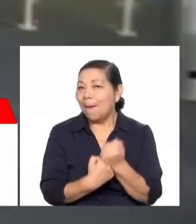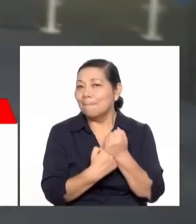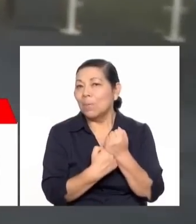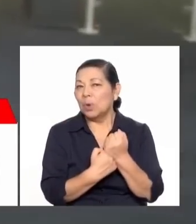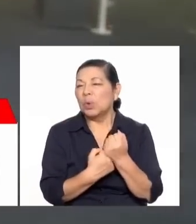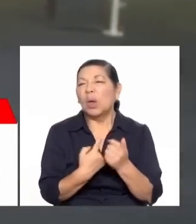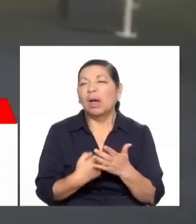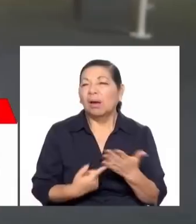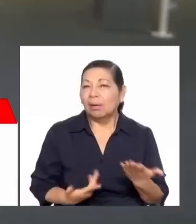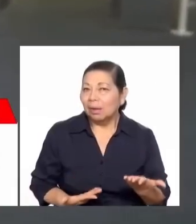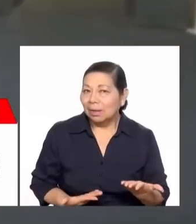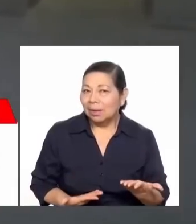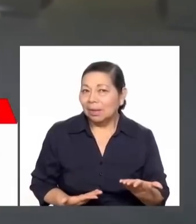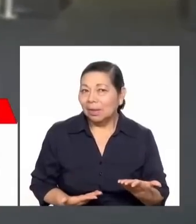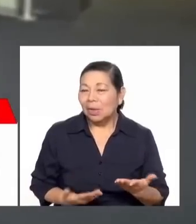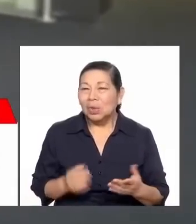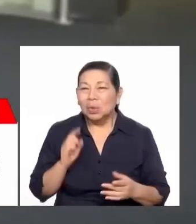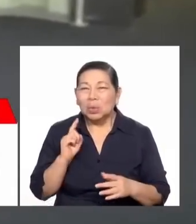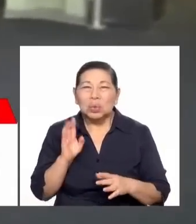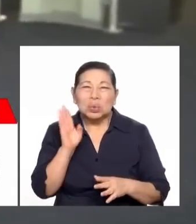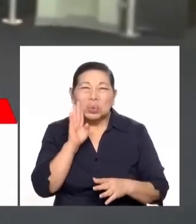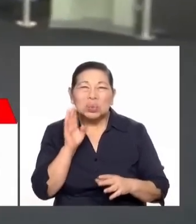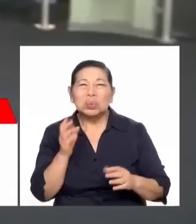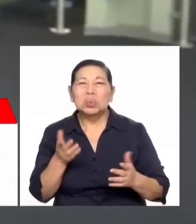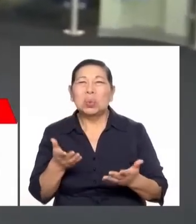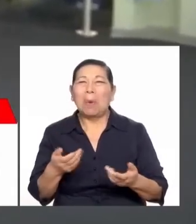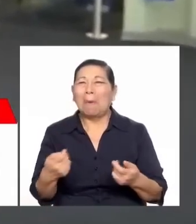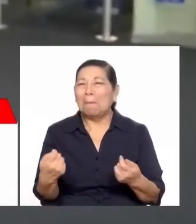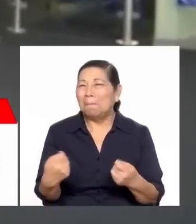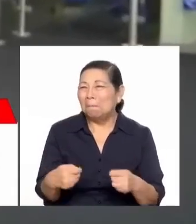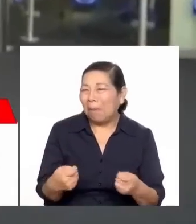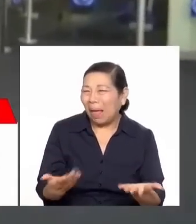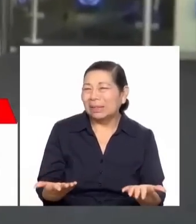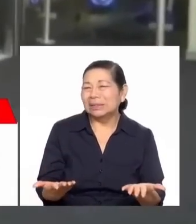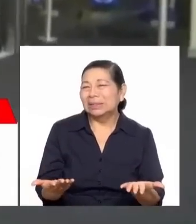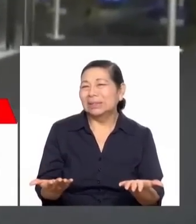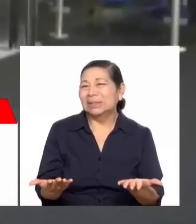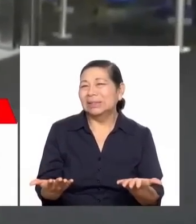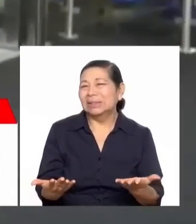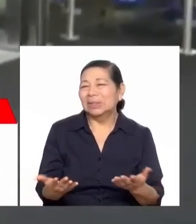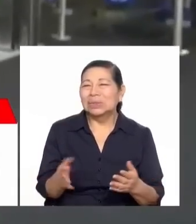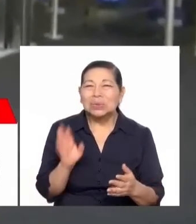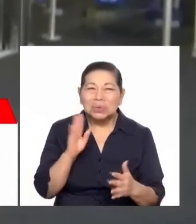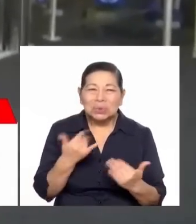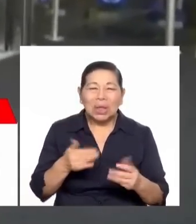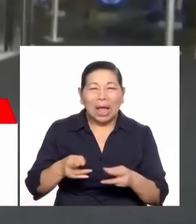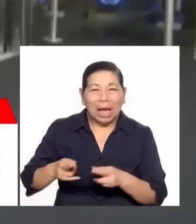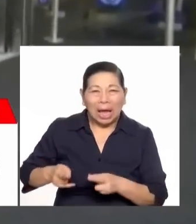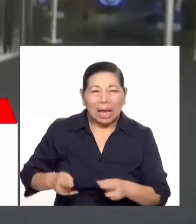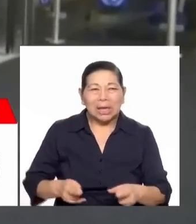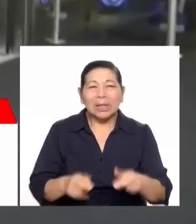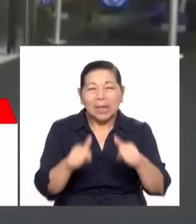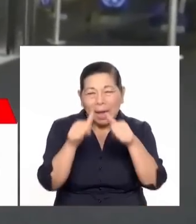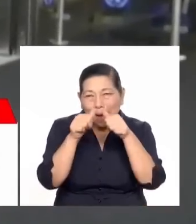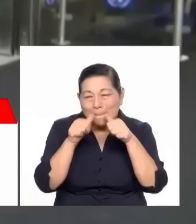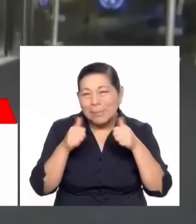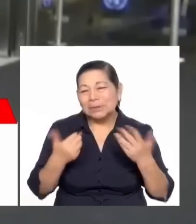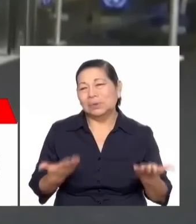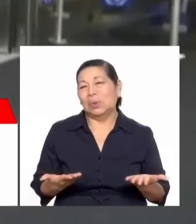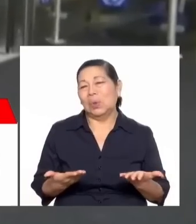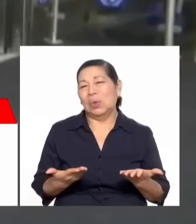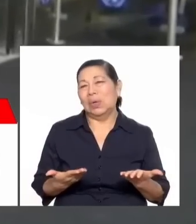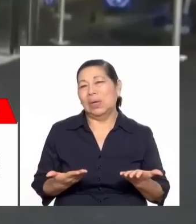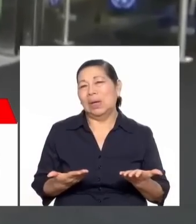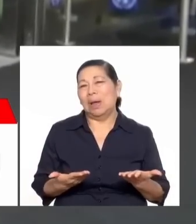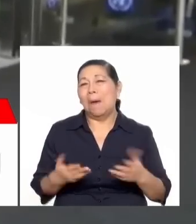la solución de la contaminación de plástico, la contaminación que existe en nuestros ríos amazónicos, incluso